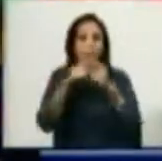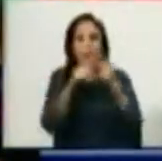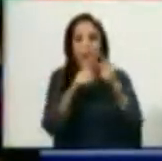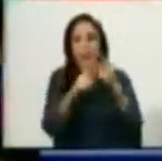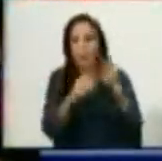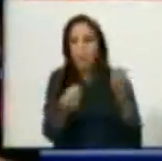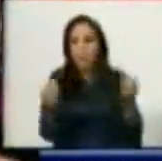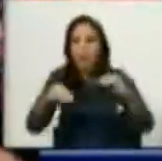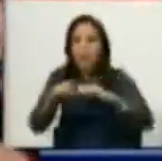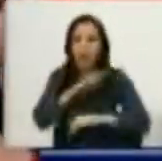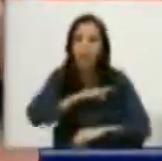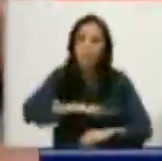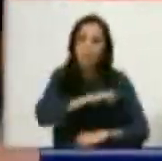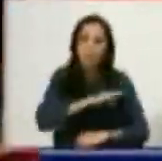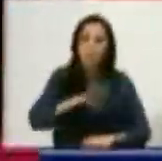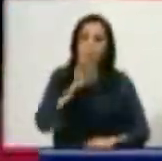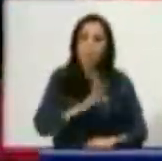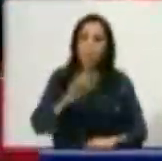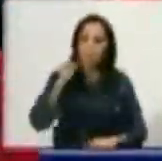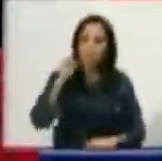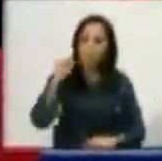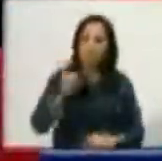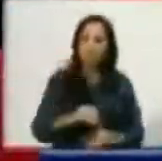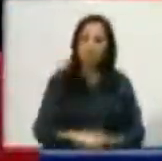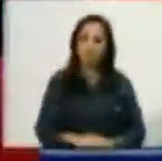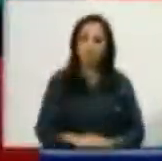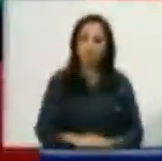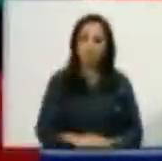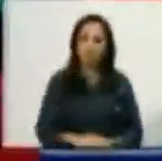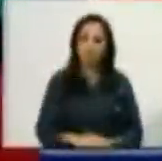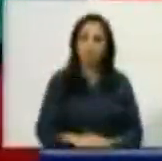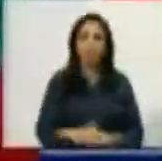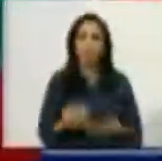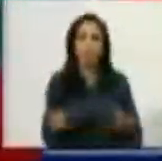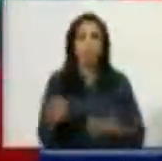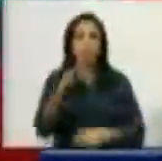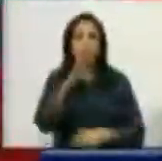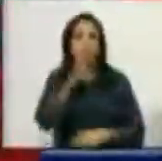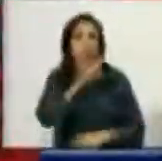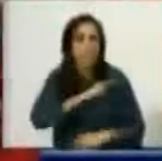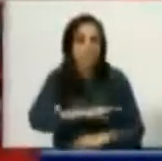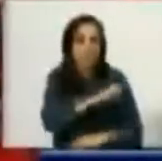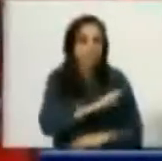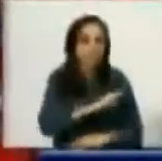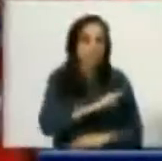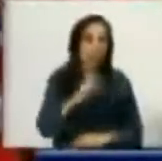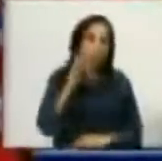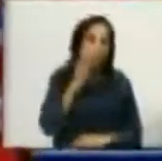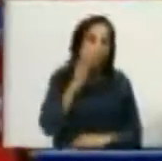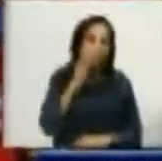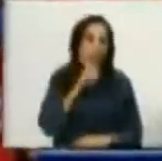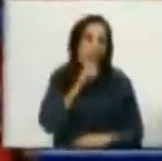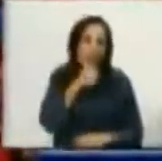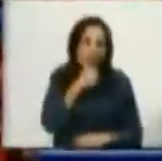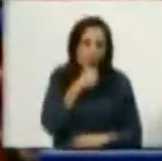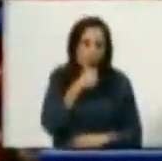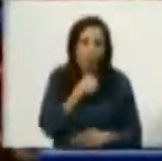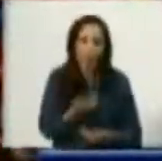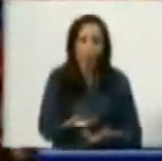las misiones socialistas la misión madres del barrio en amor mayor